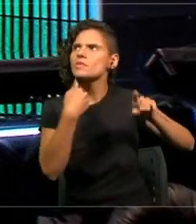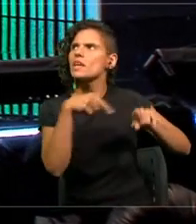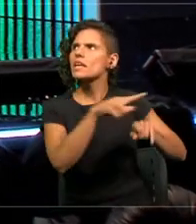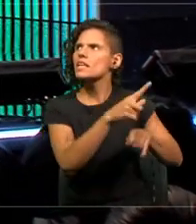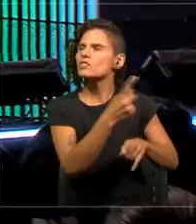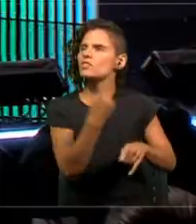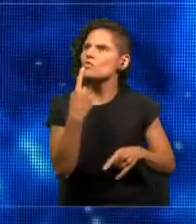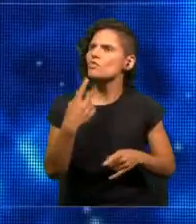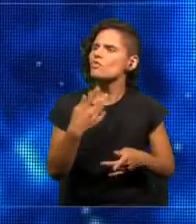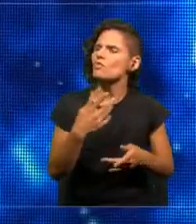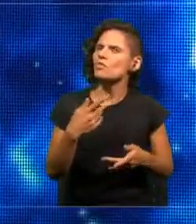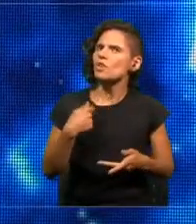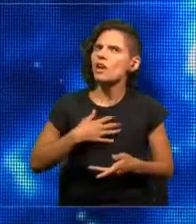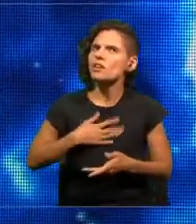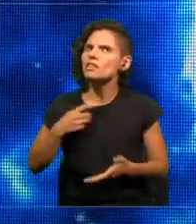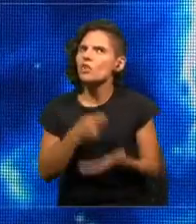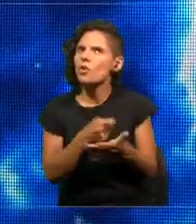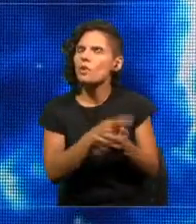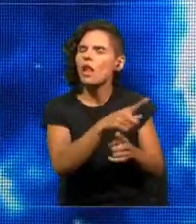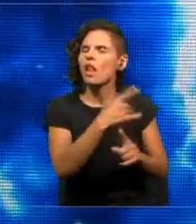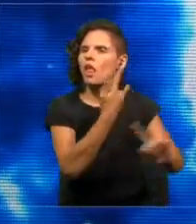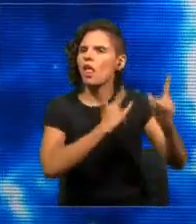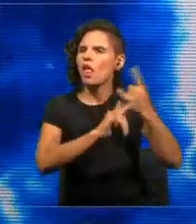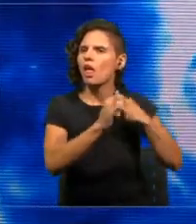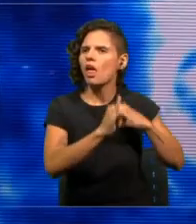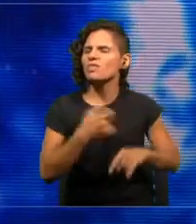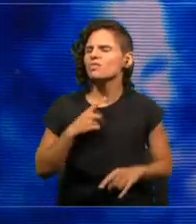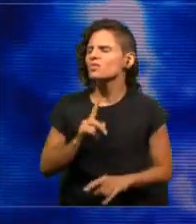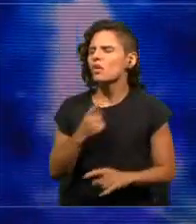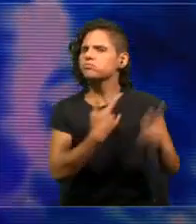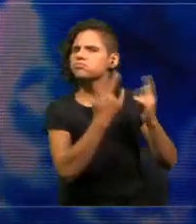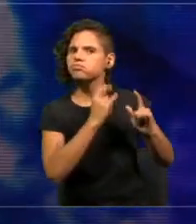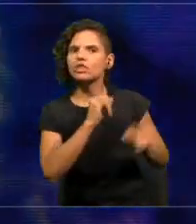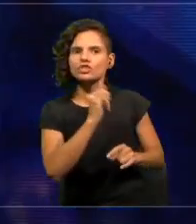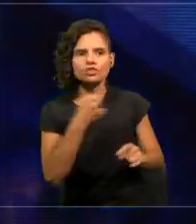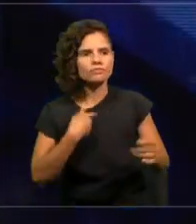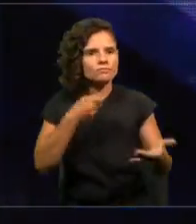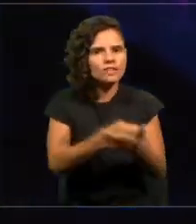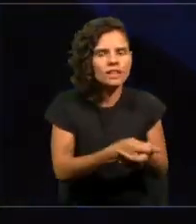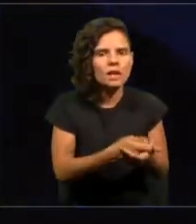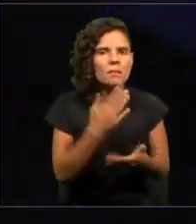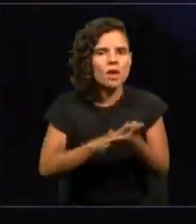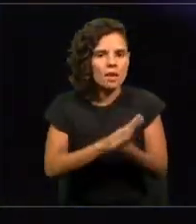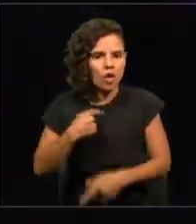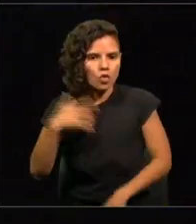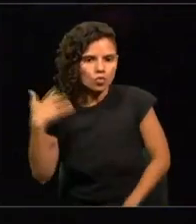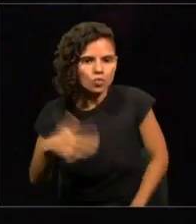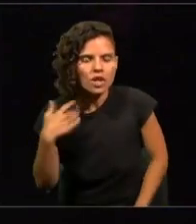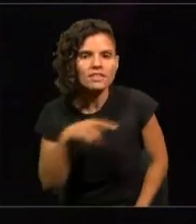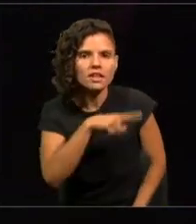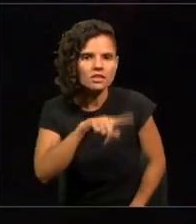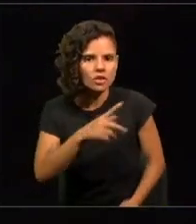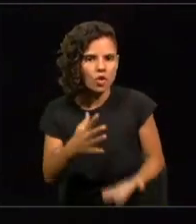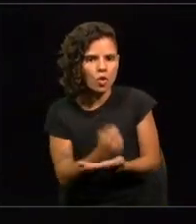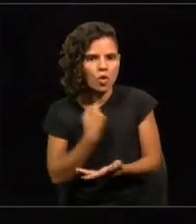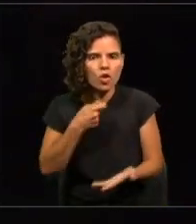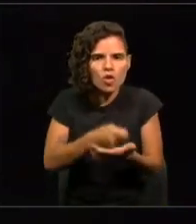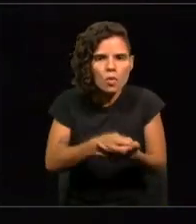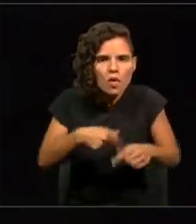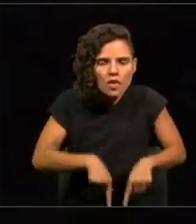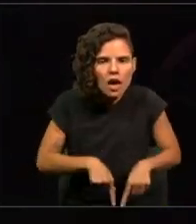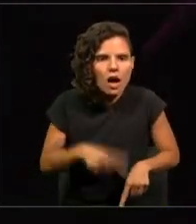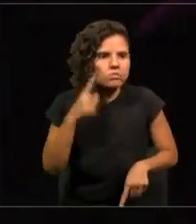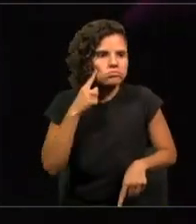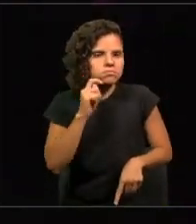quieren que compremos y nos dan el sentido de urgencia de si no logramos comprarlo y vía o sea no vamos a poder